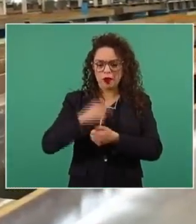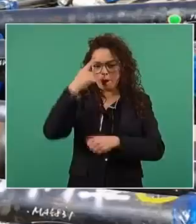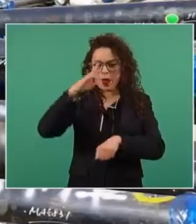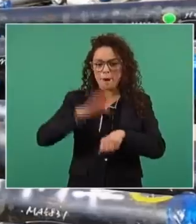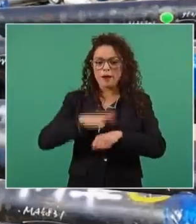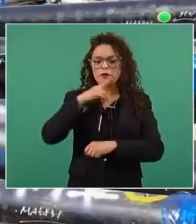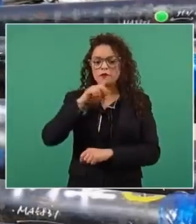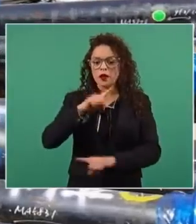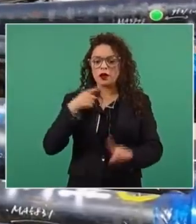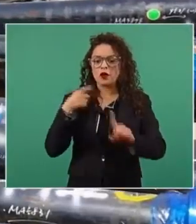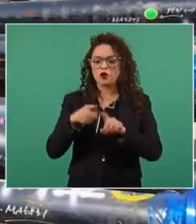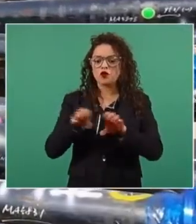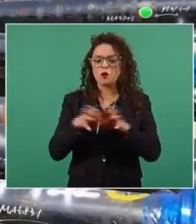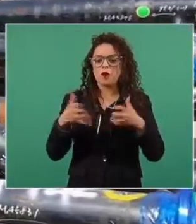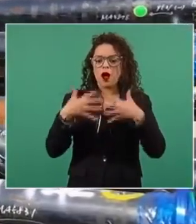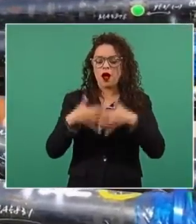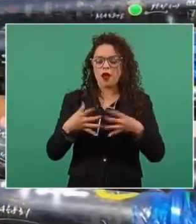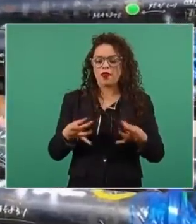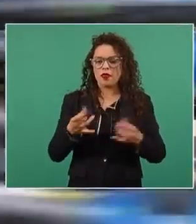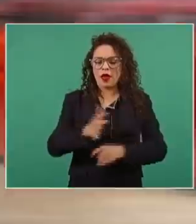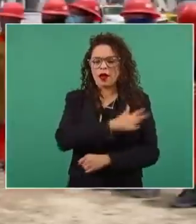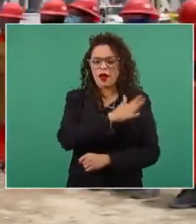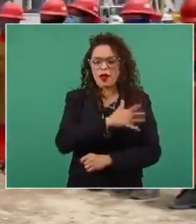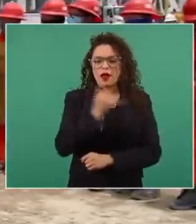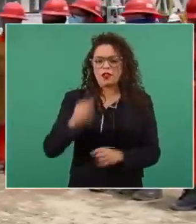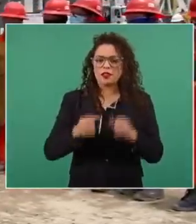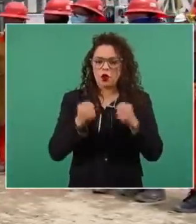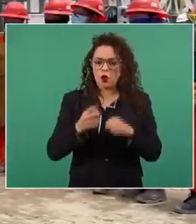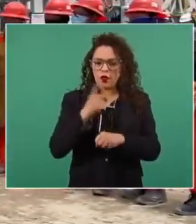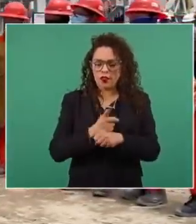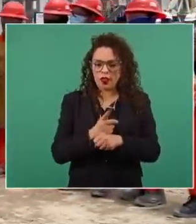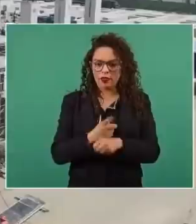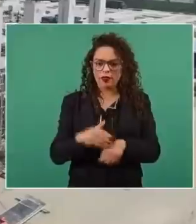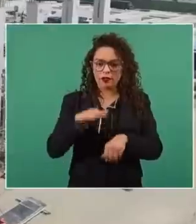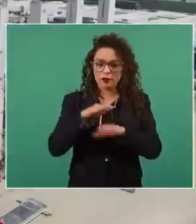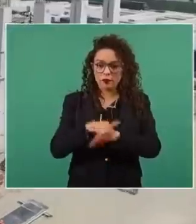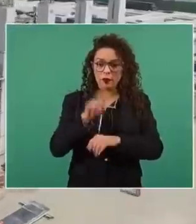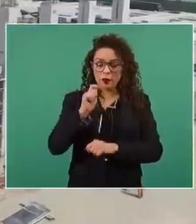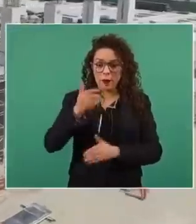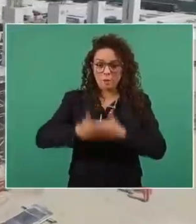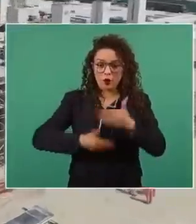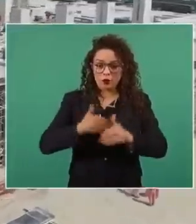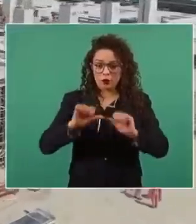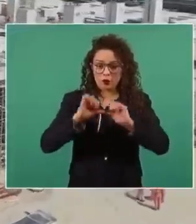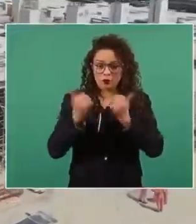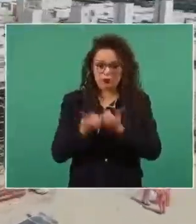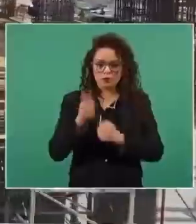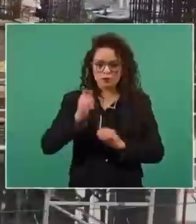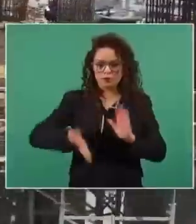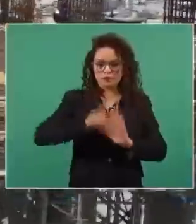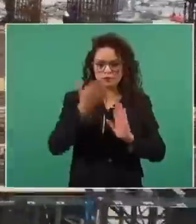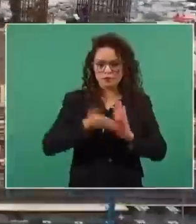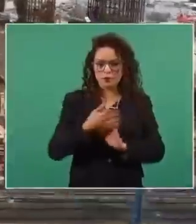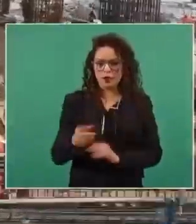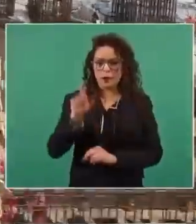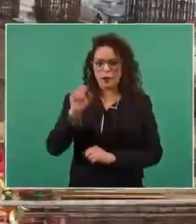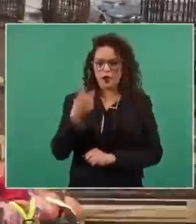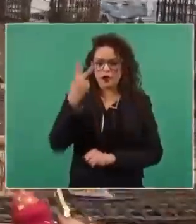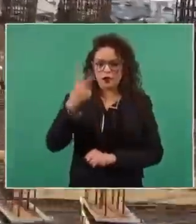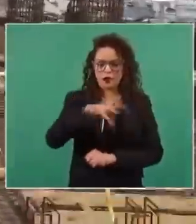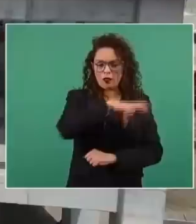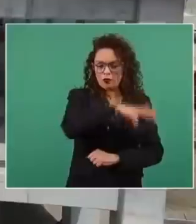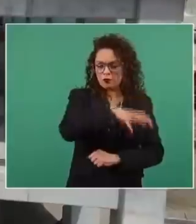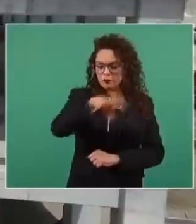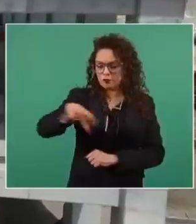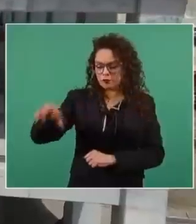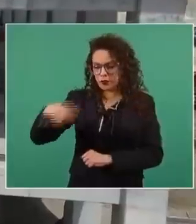los indicadores de desempeño en calidad y seguridad. En el área de proceso, se lleva a cabo la construcción de 22 subestaciones eléctricas para las